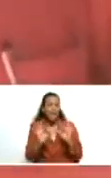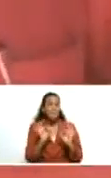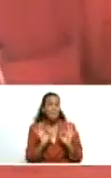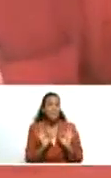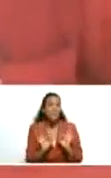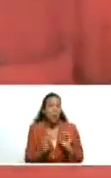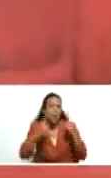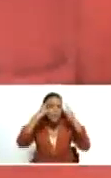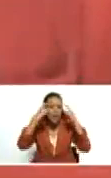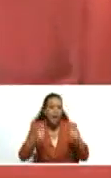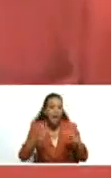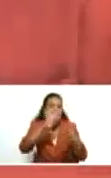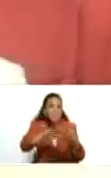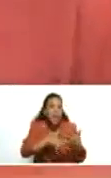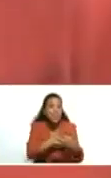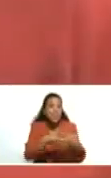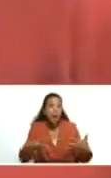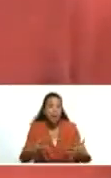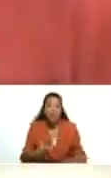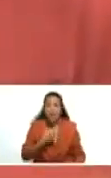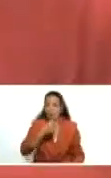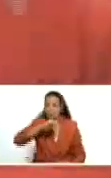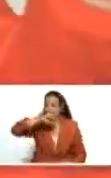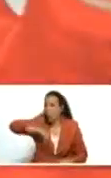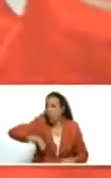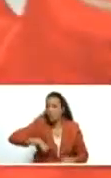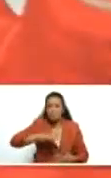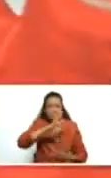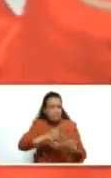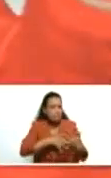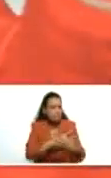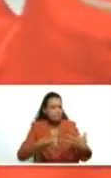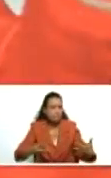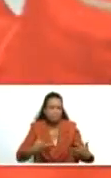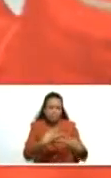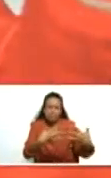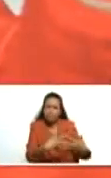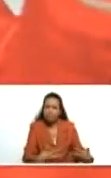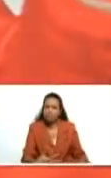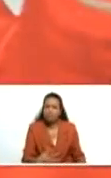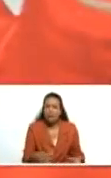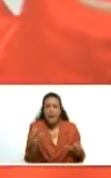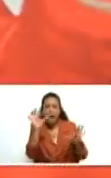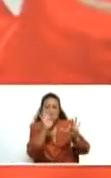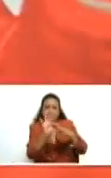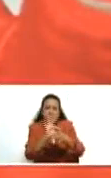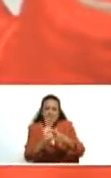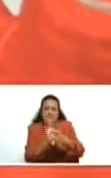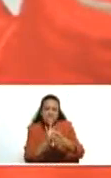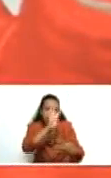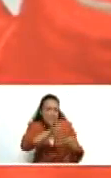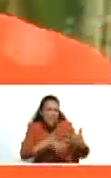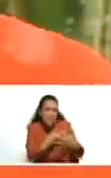especializaciones en la matemática, que era su fortaleza, era la física y la matemática.